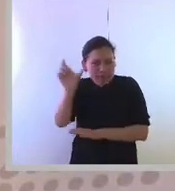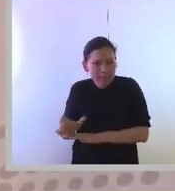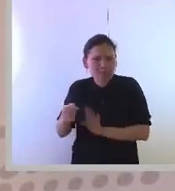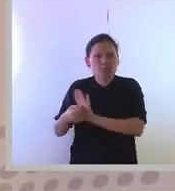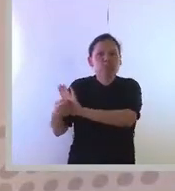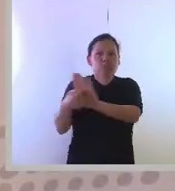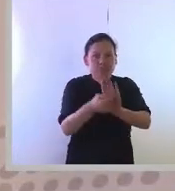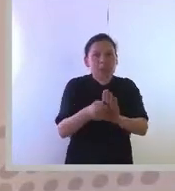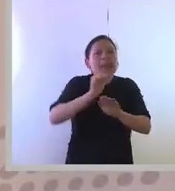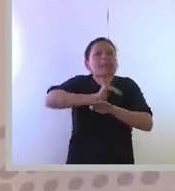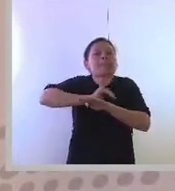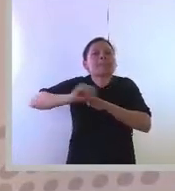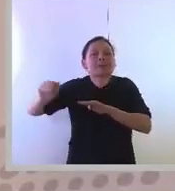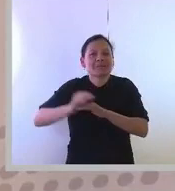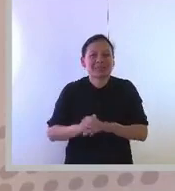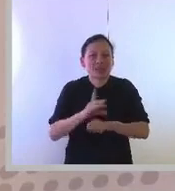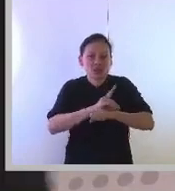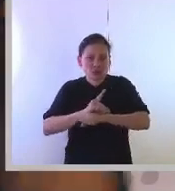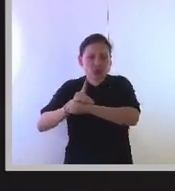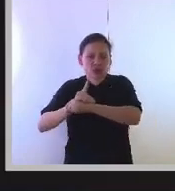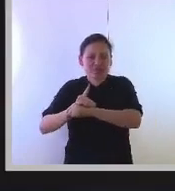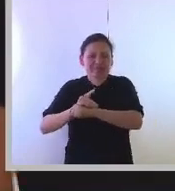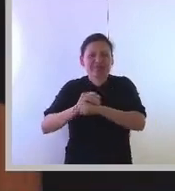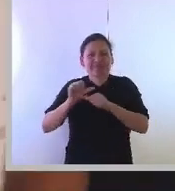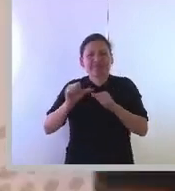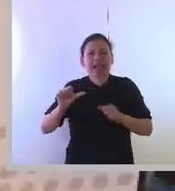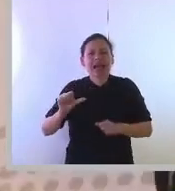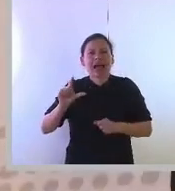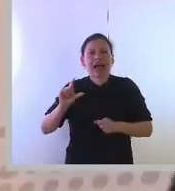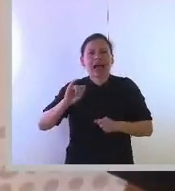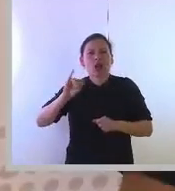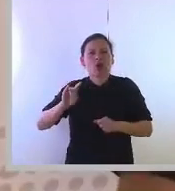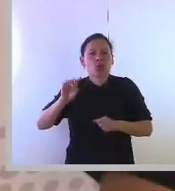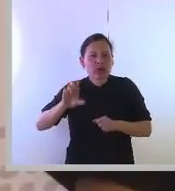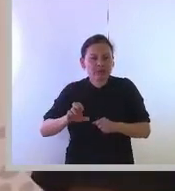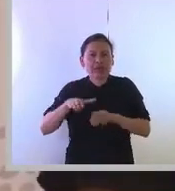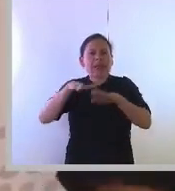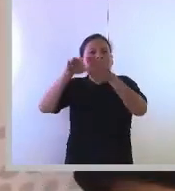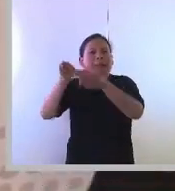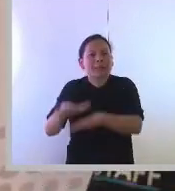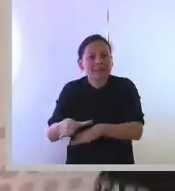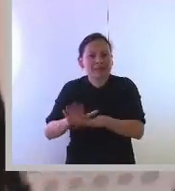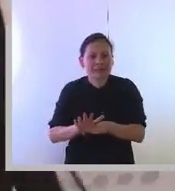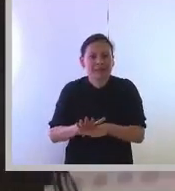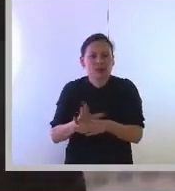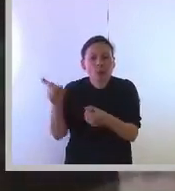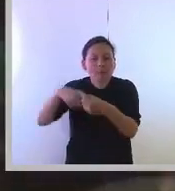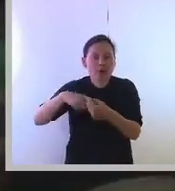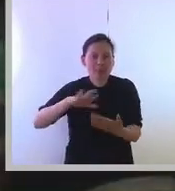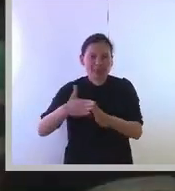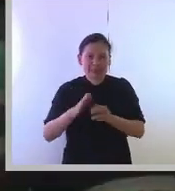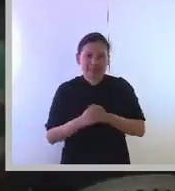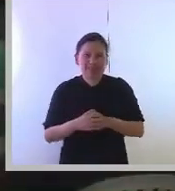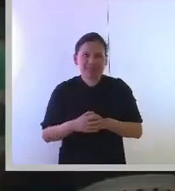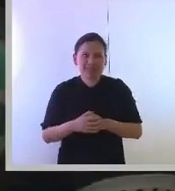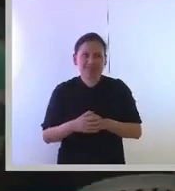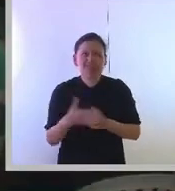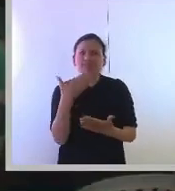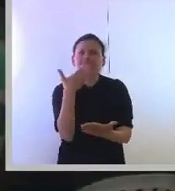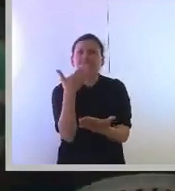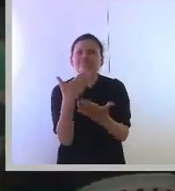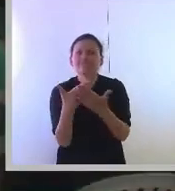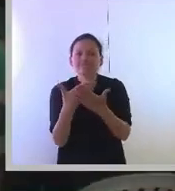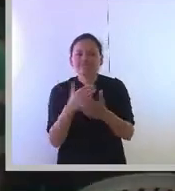es una invitada del doctor Aljure, representante a la Cámara por las Clubes de Paz. Bueno, muchas